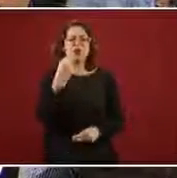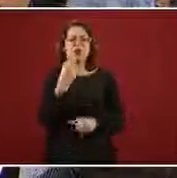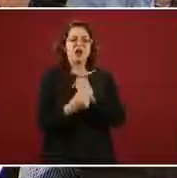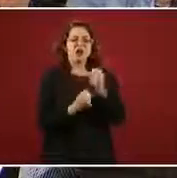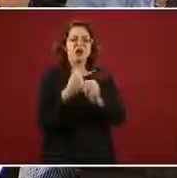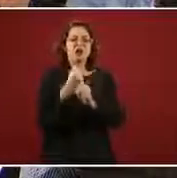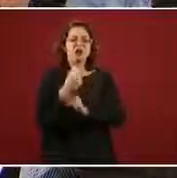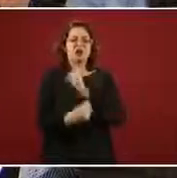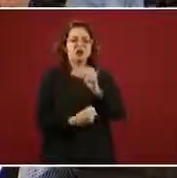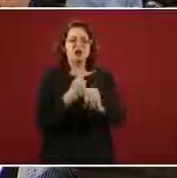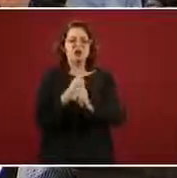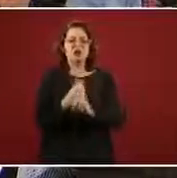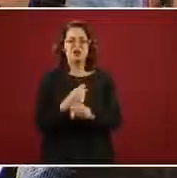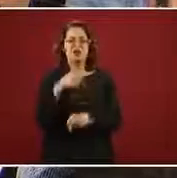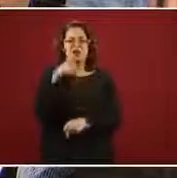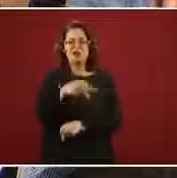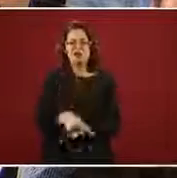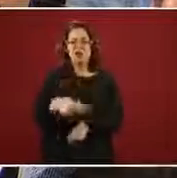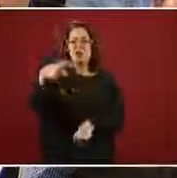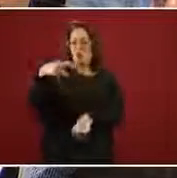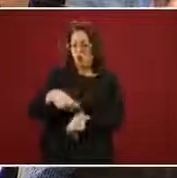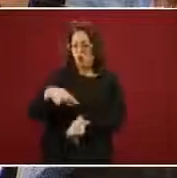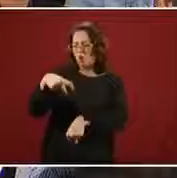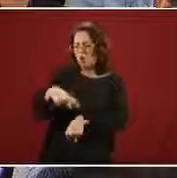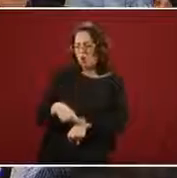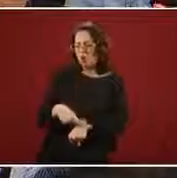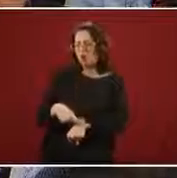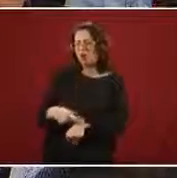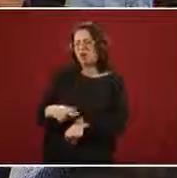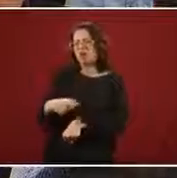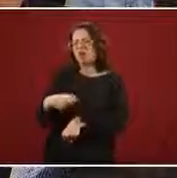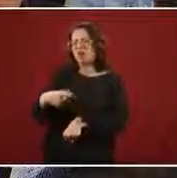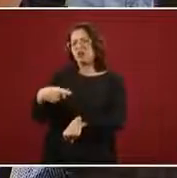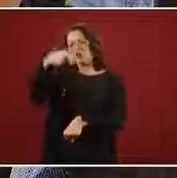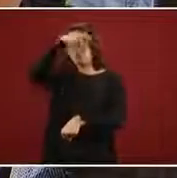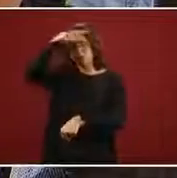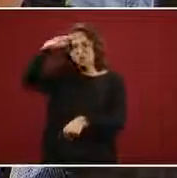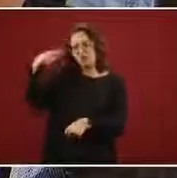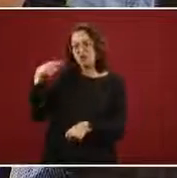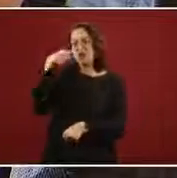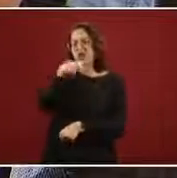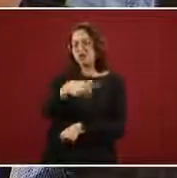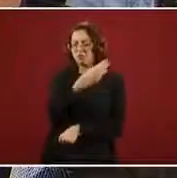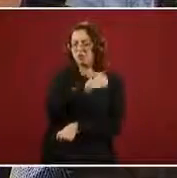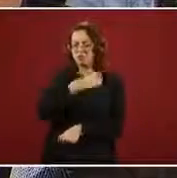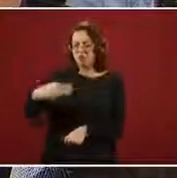opusieron al horario de verano y en el municipio de Felipe Carrillo